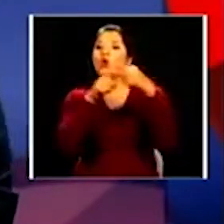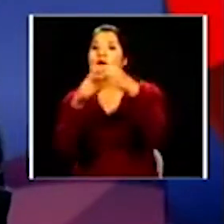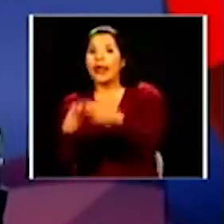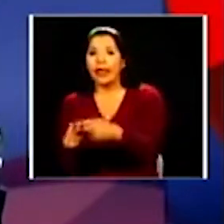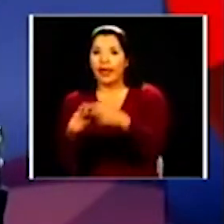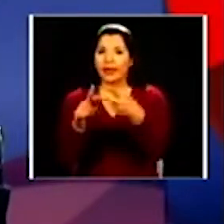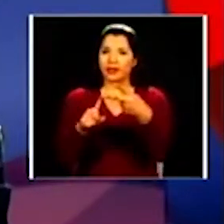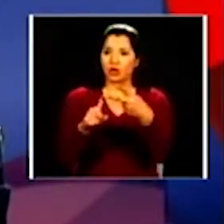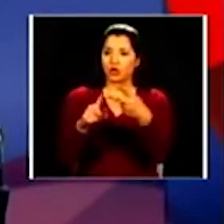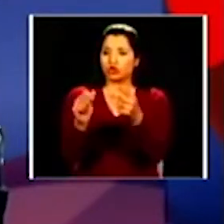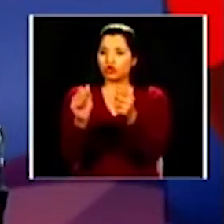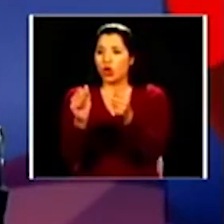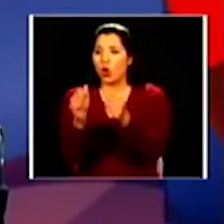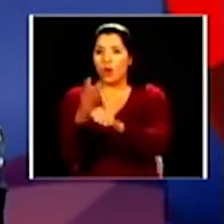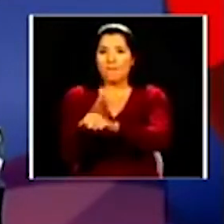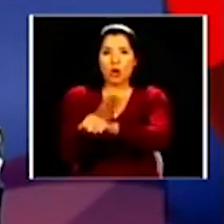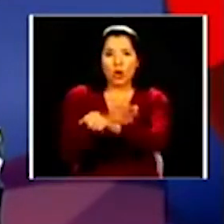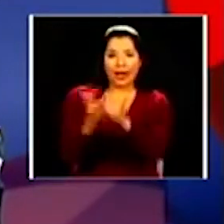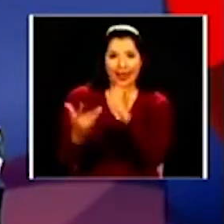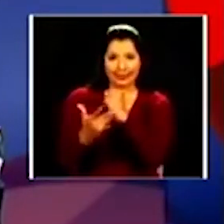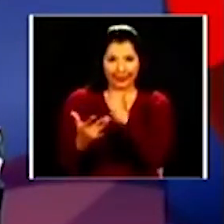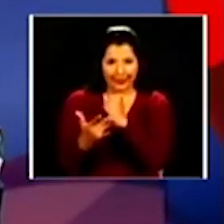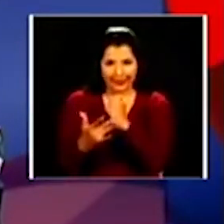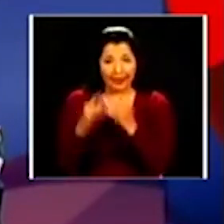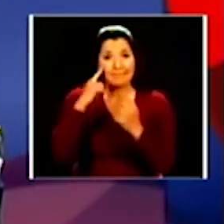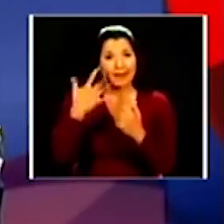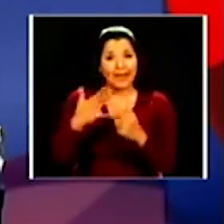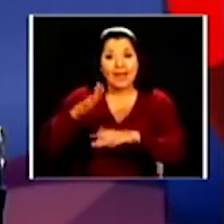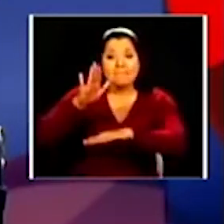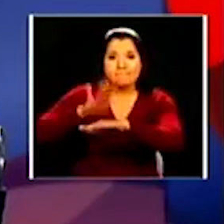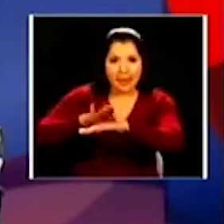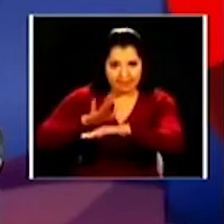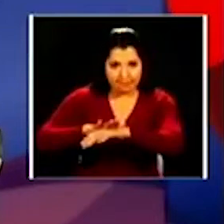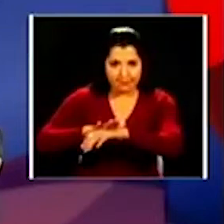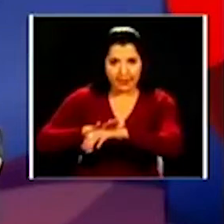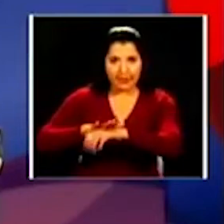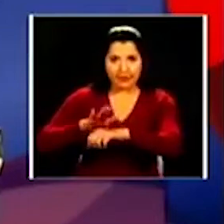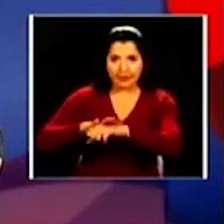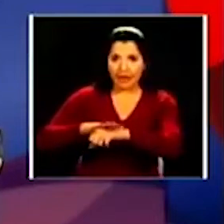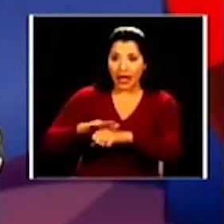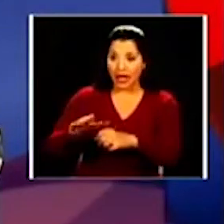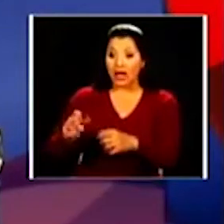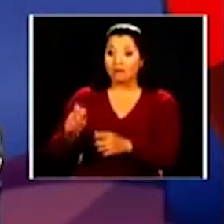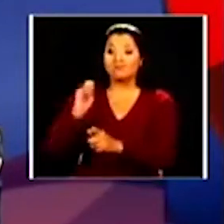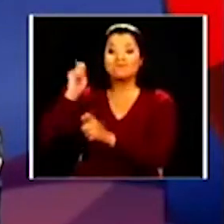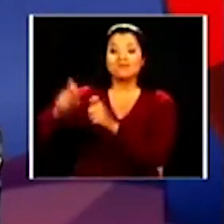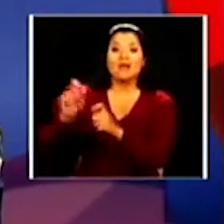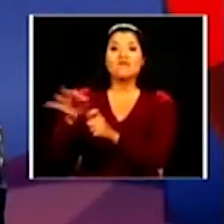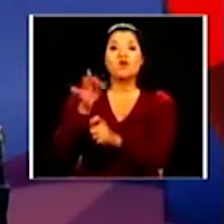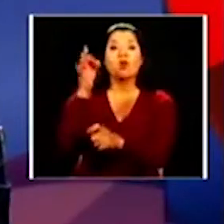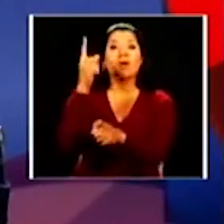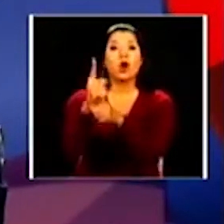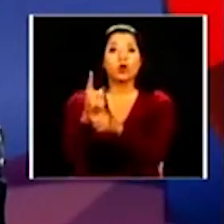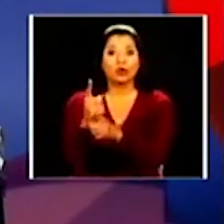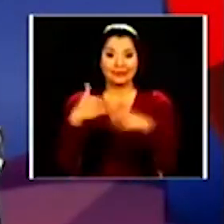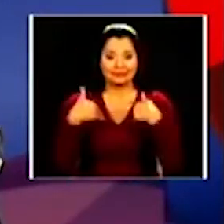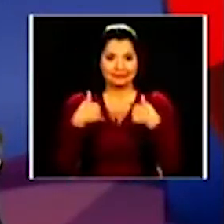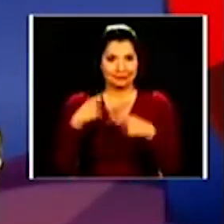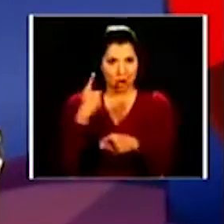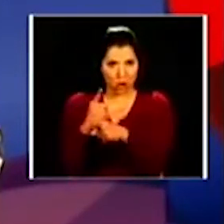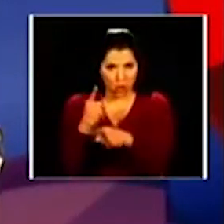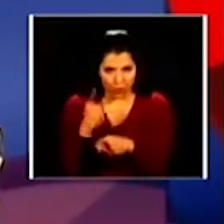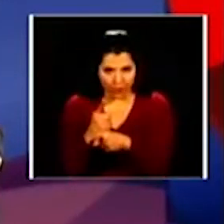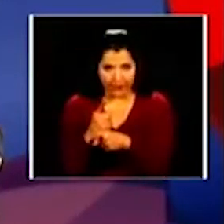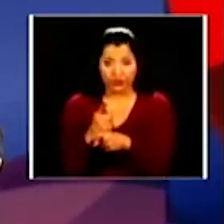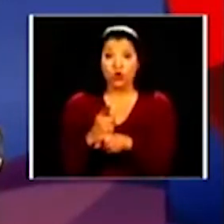de pesca permitan la sustentabilidad en el Golfo y permitan la extracción de buenas especies. Hay que mejorar esos mercados. Mucho del dinero